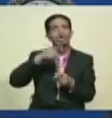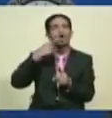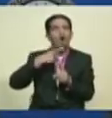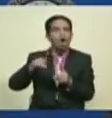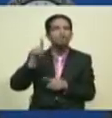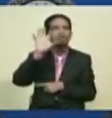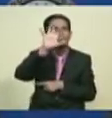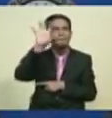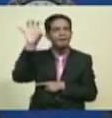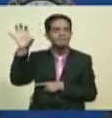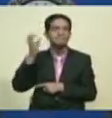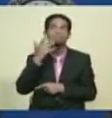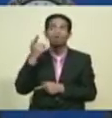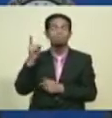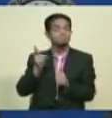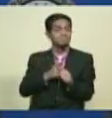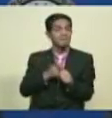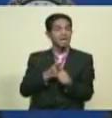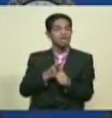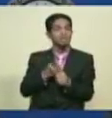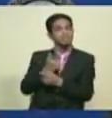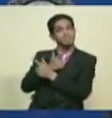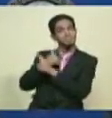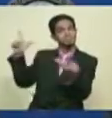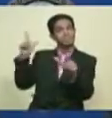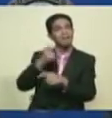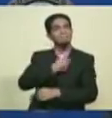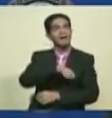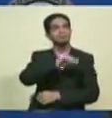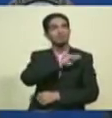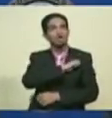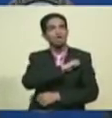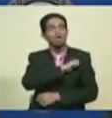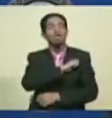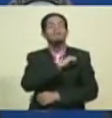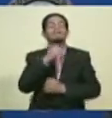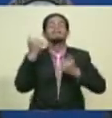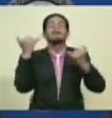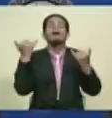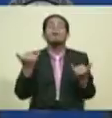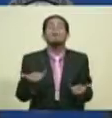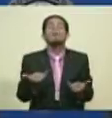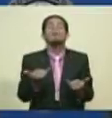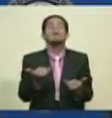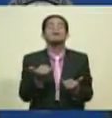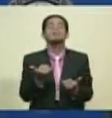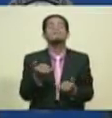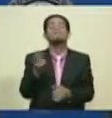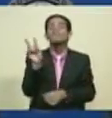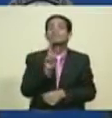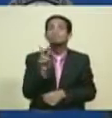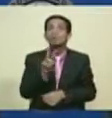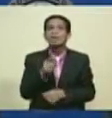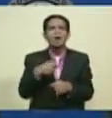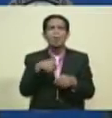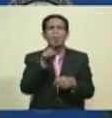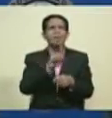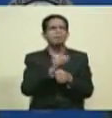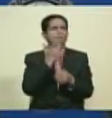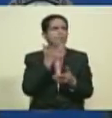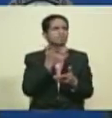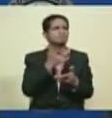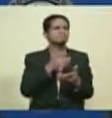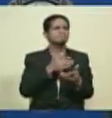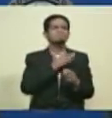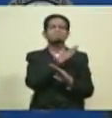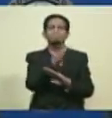del imperio español a los países. El Ejército Libertador Venezolano es el único que ha salido de sus fronteras para liberar y no se ha